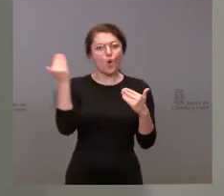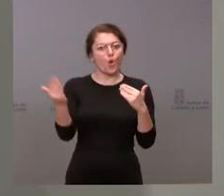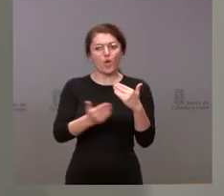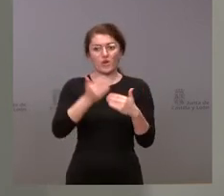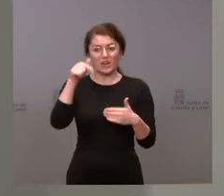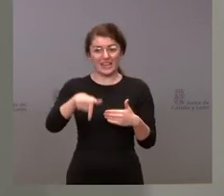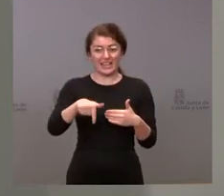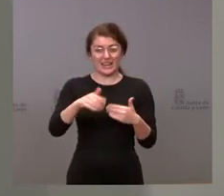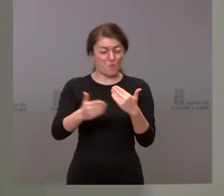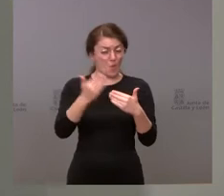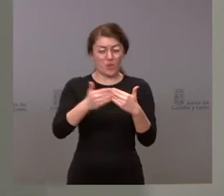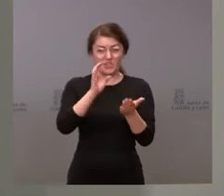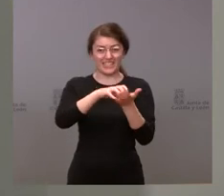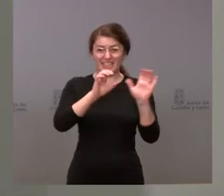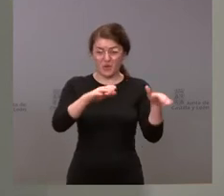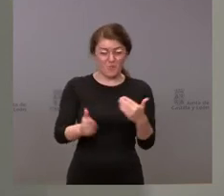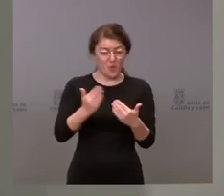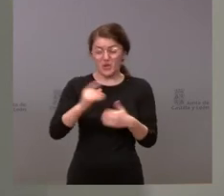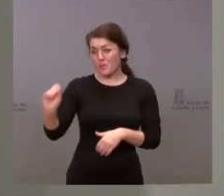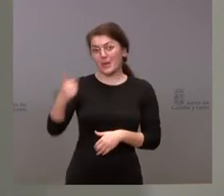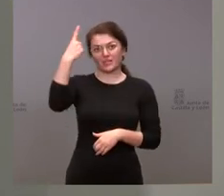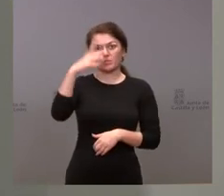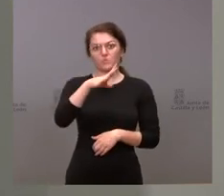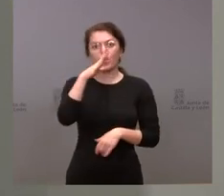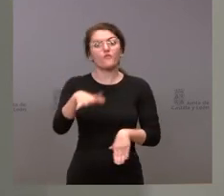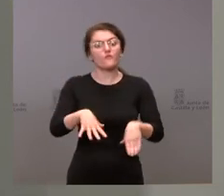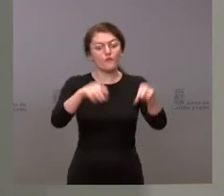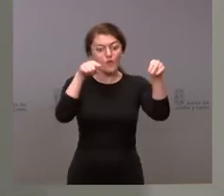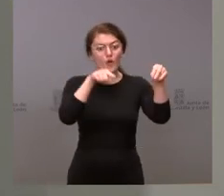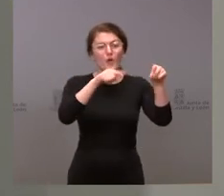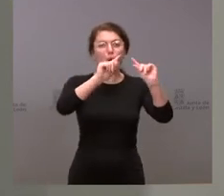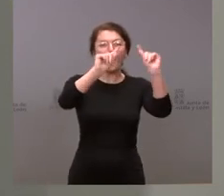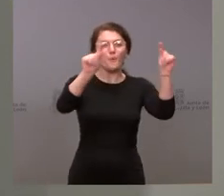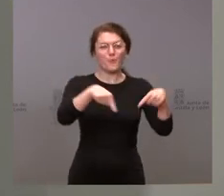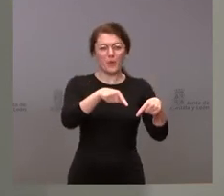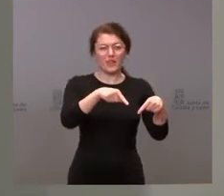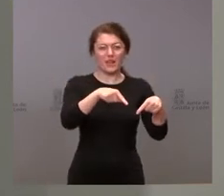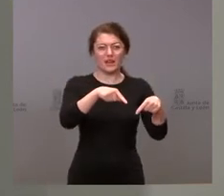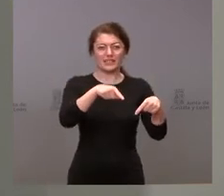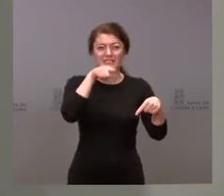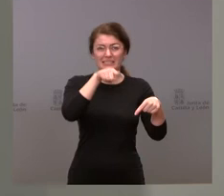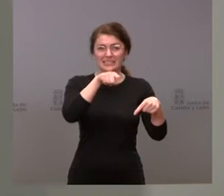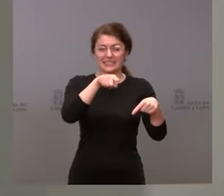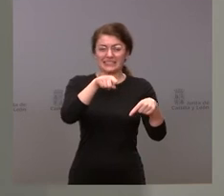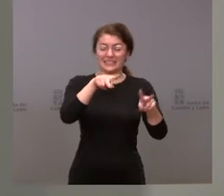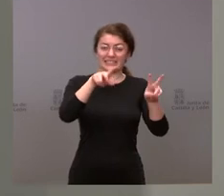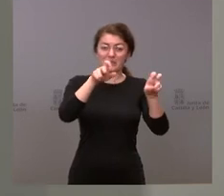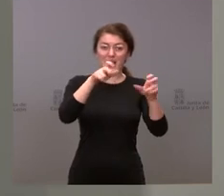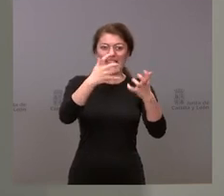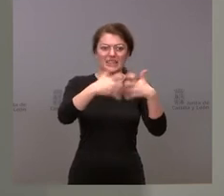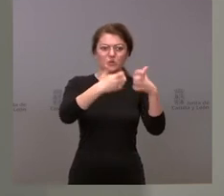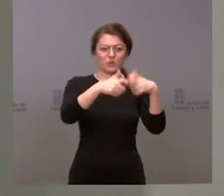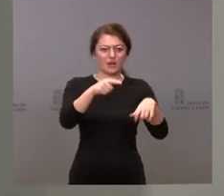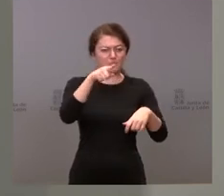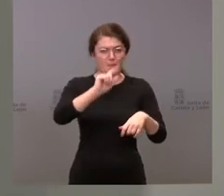castilla y león y burgos es la provincia de españa con mayor peso del sector industrial y creemos que puede ser muy atractivo desde